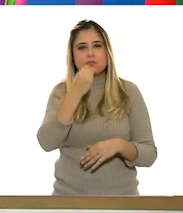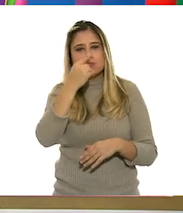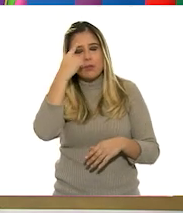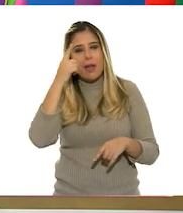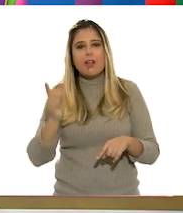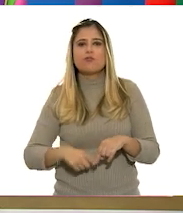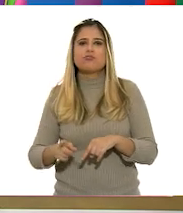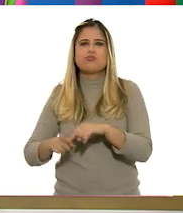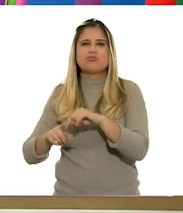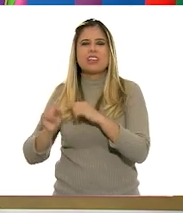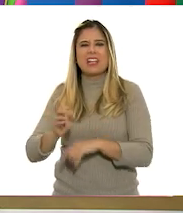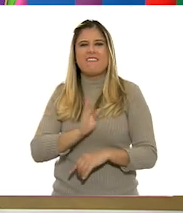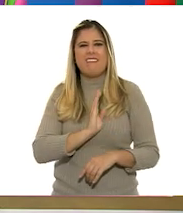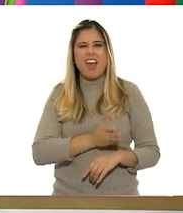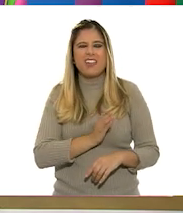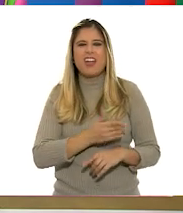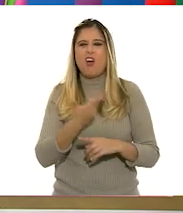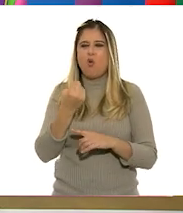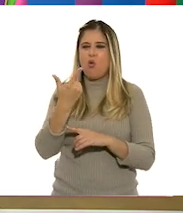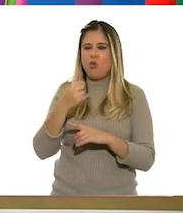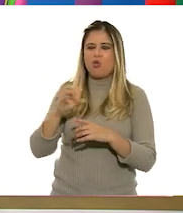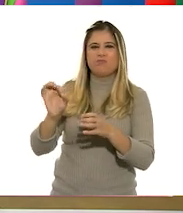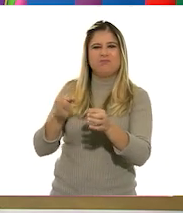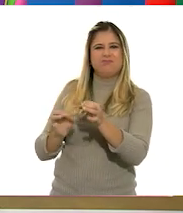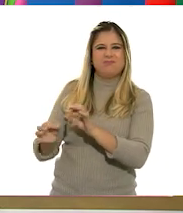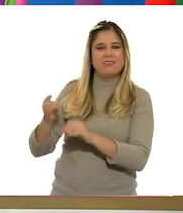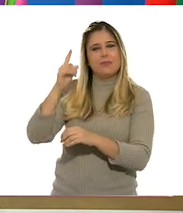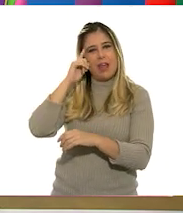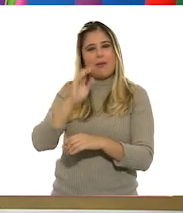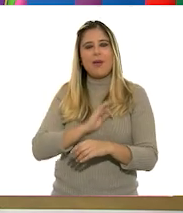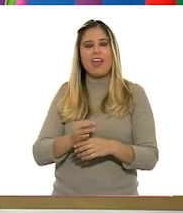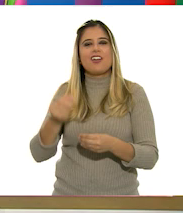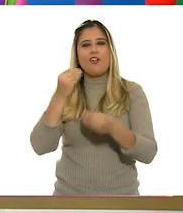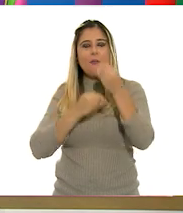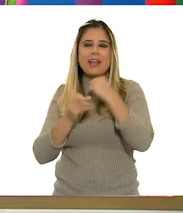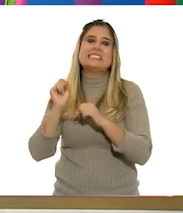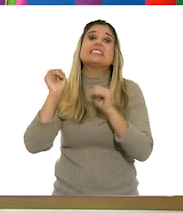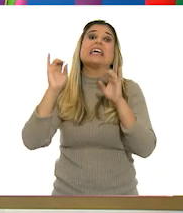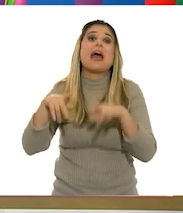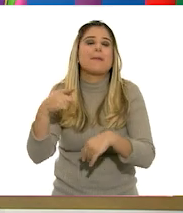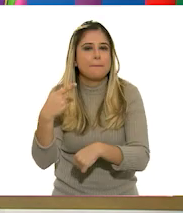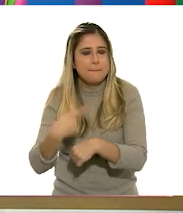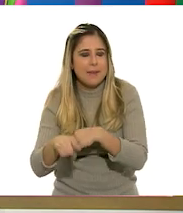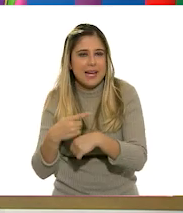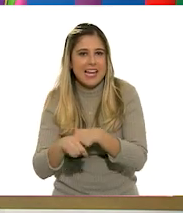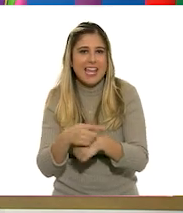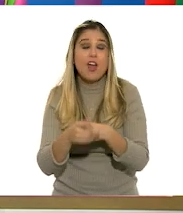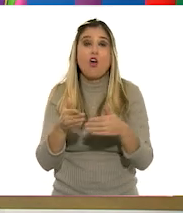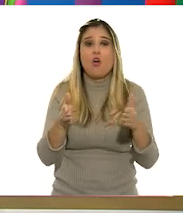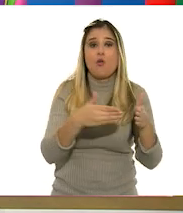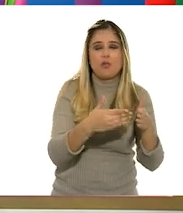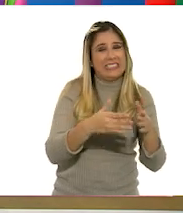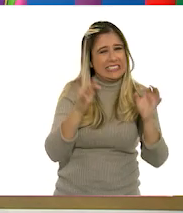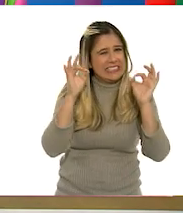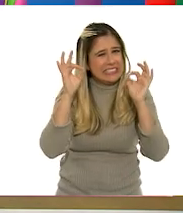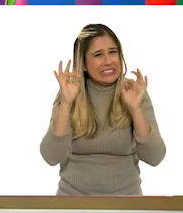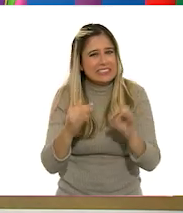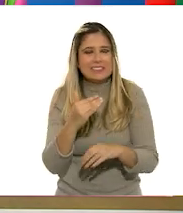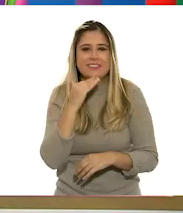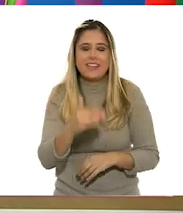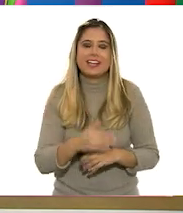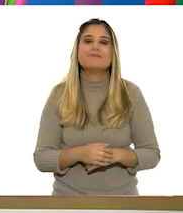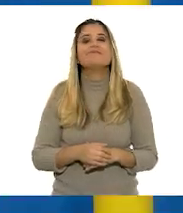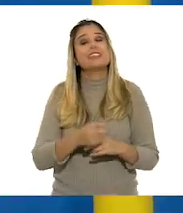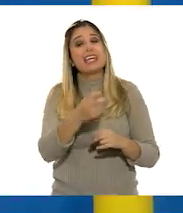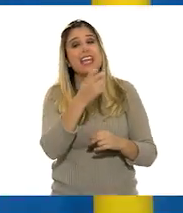eliminar los microorganismos de su superficie y poderlos consumir sin riesgo. Obviamente cocinándolos adecuadamente, ¿verdad? Así es,